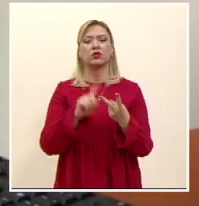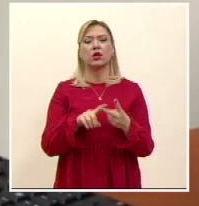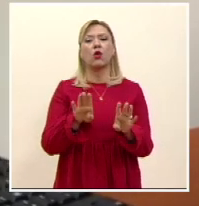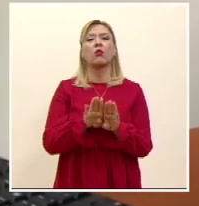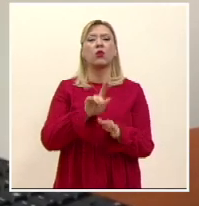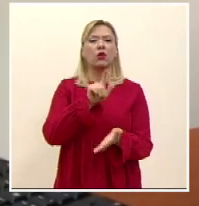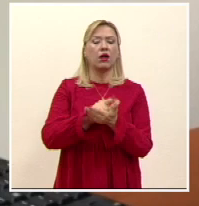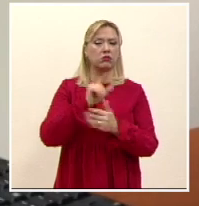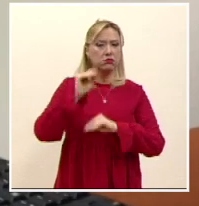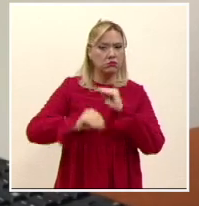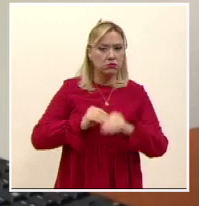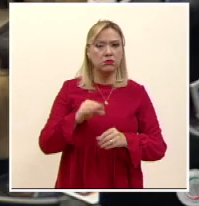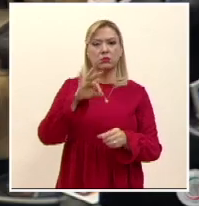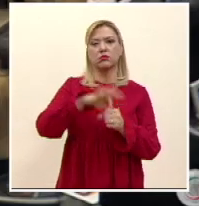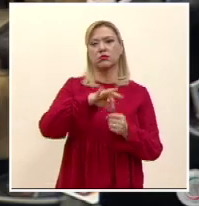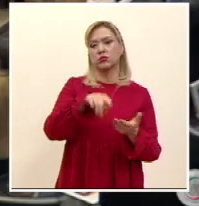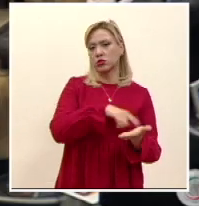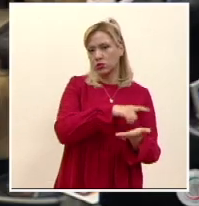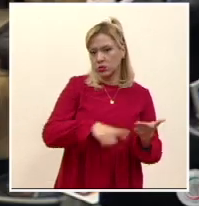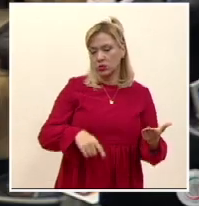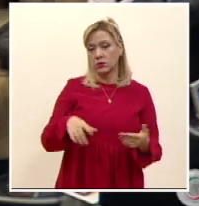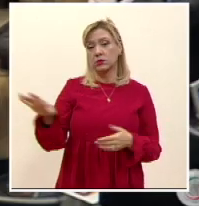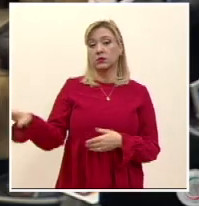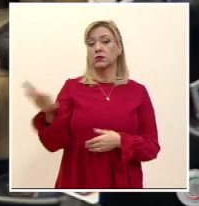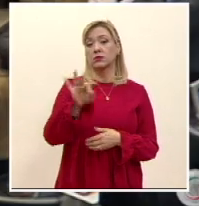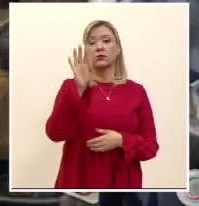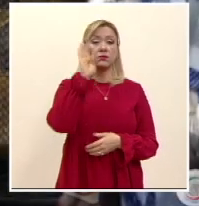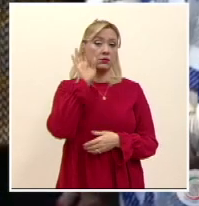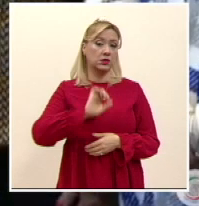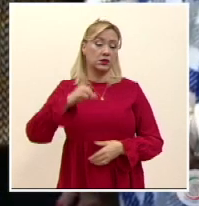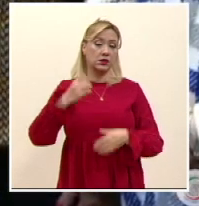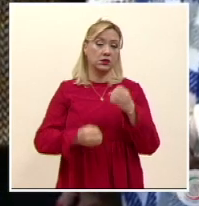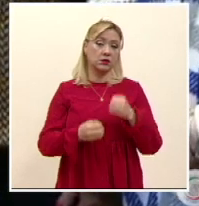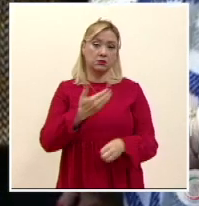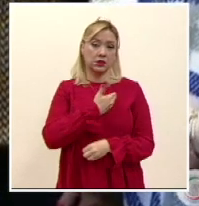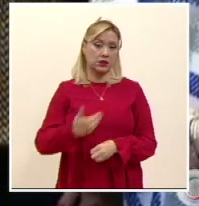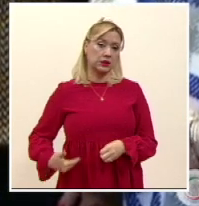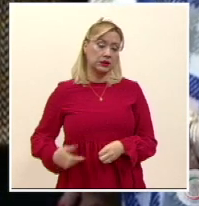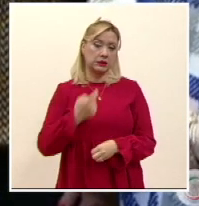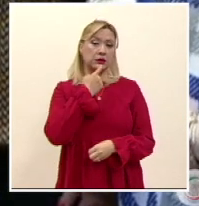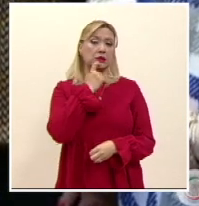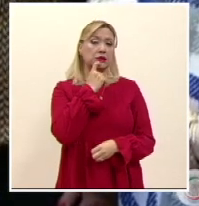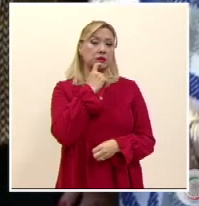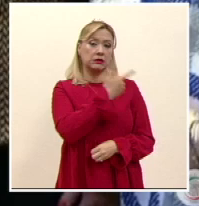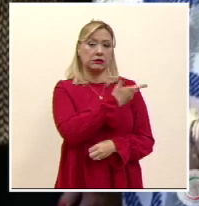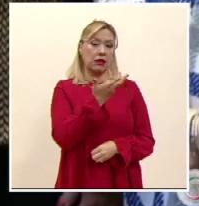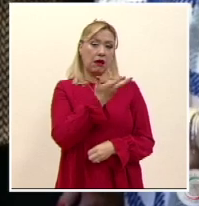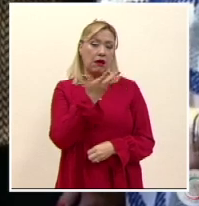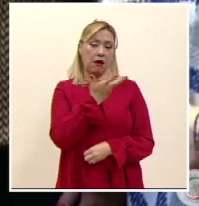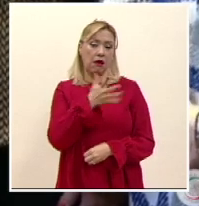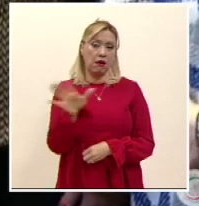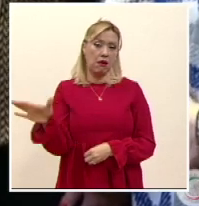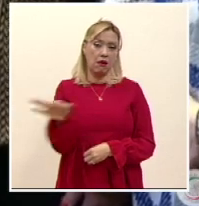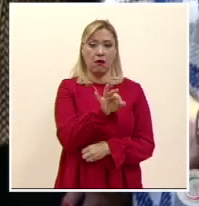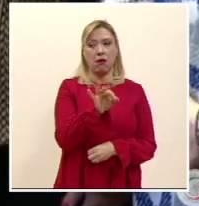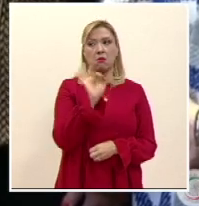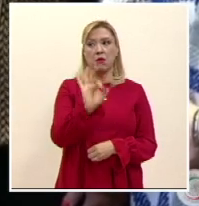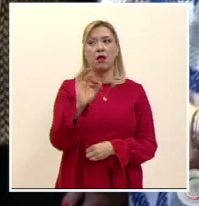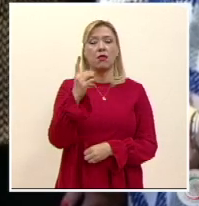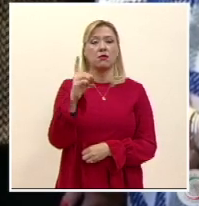y Estudios Electorales. Fue designada ministra de la Corte por el presidente de la República en diciembre